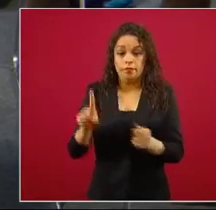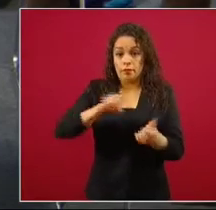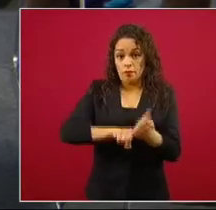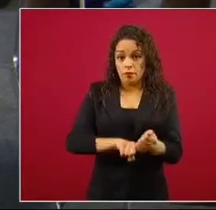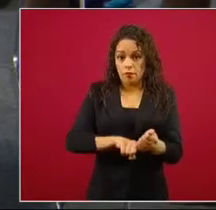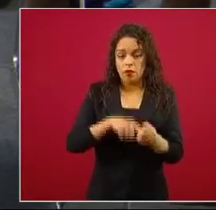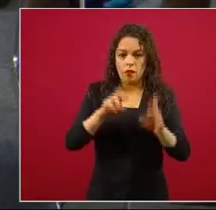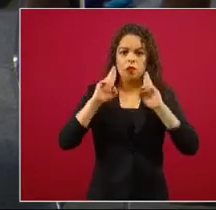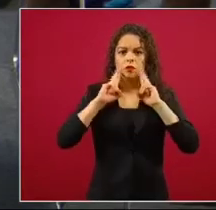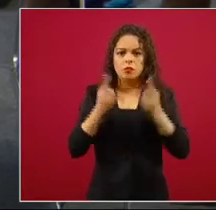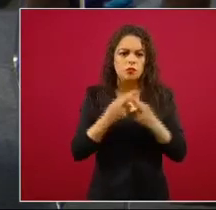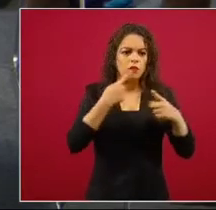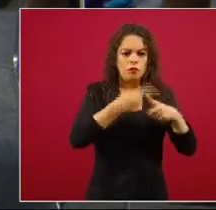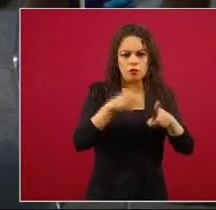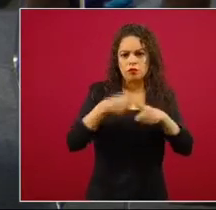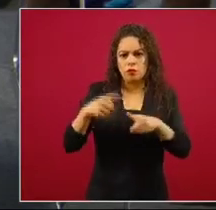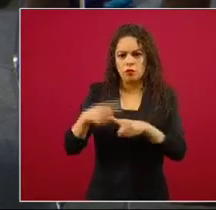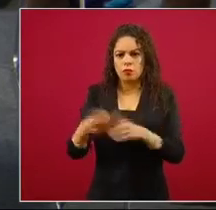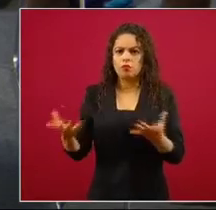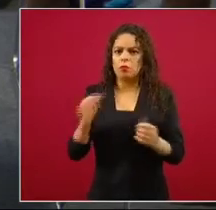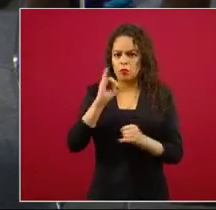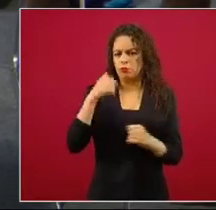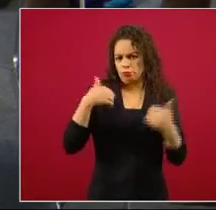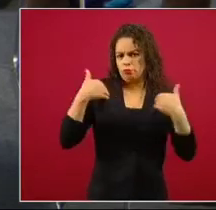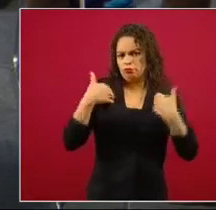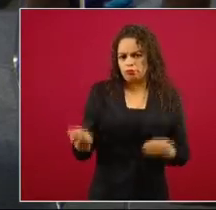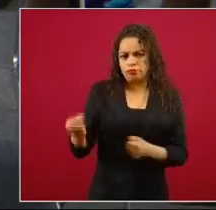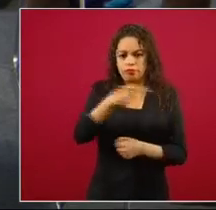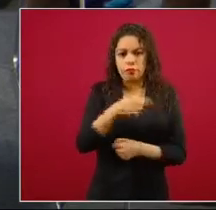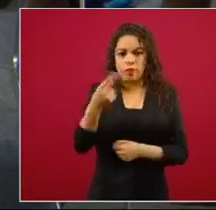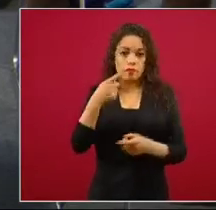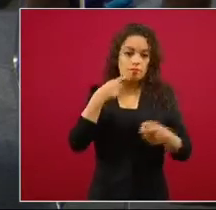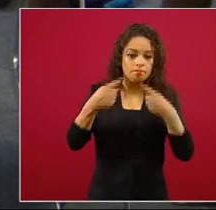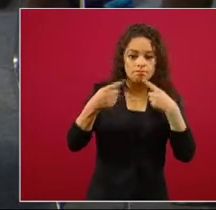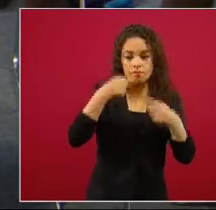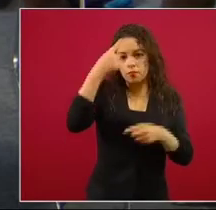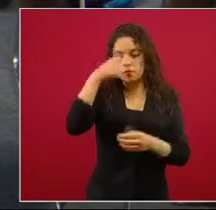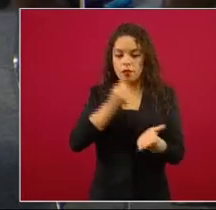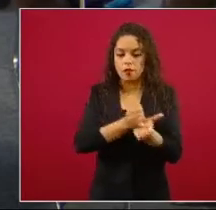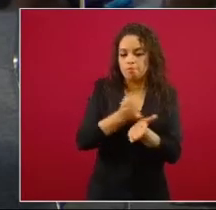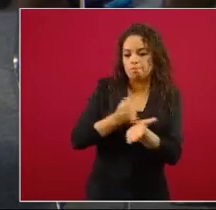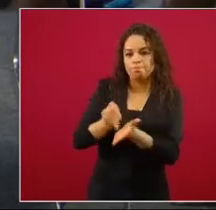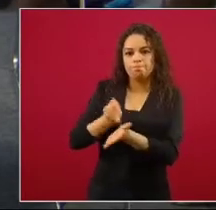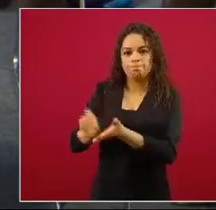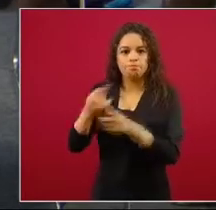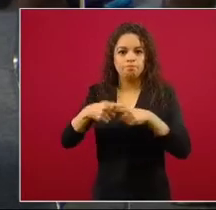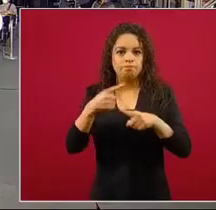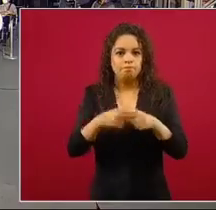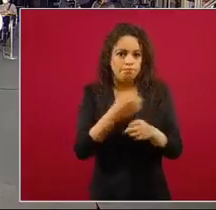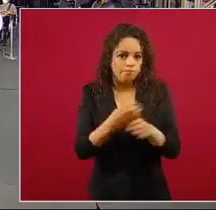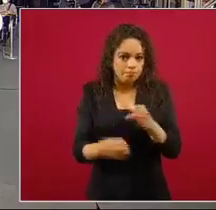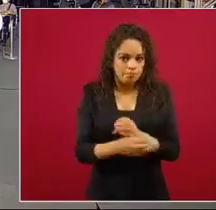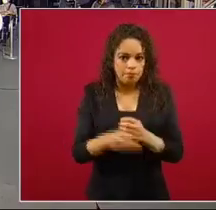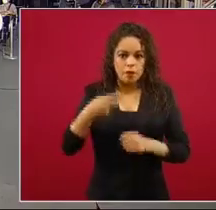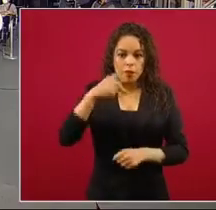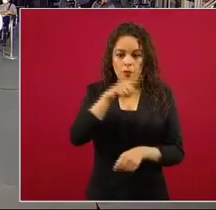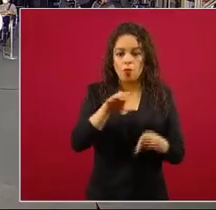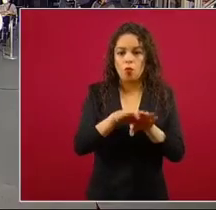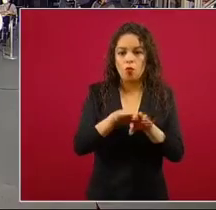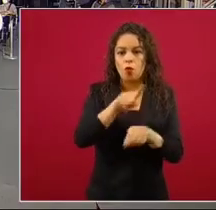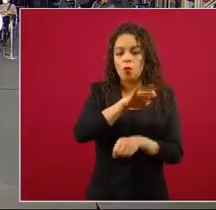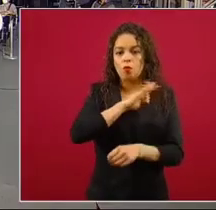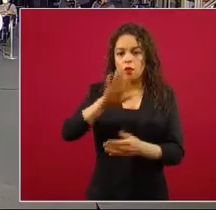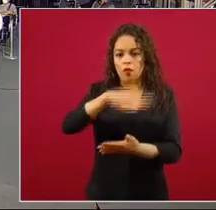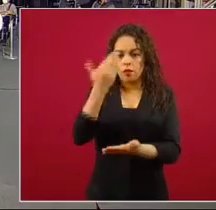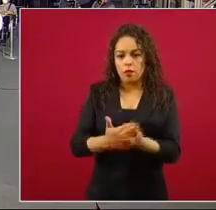reuniones, se entiende que tienen que tomar decisiones, pero ¿en qué punto se está tomando la decisión de que en algún momento se corte para que no siga habiendo más casos?